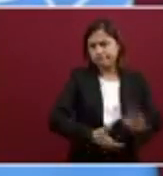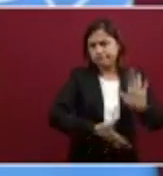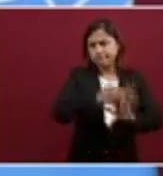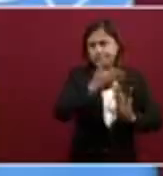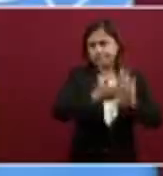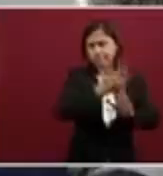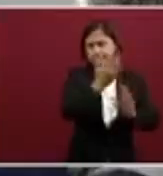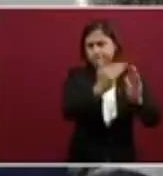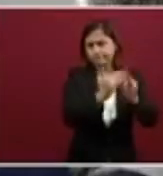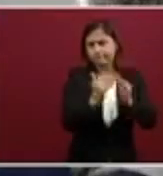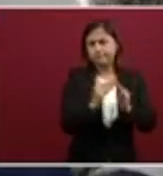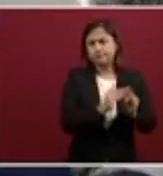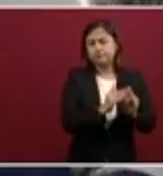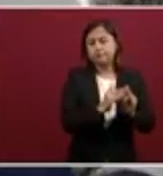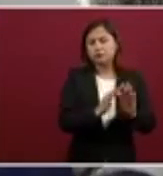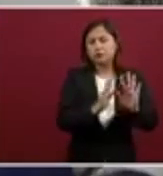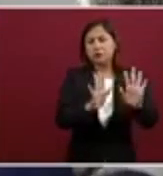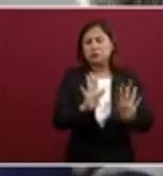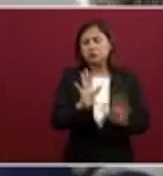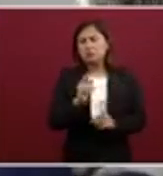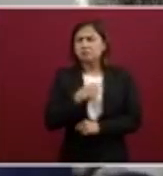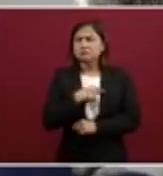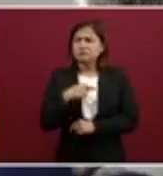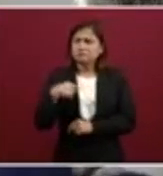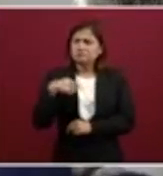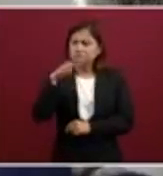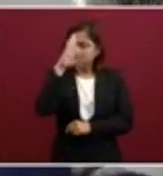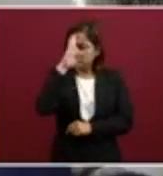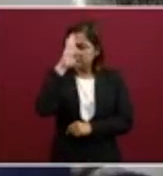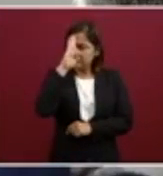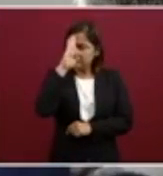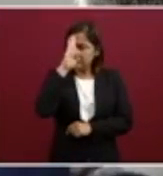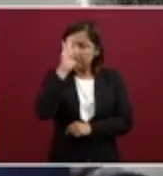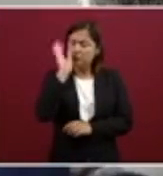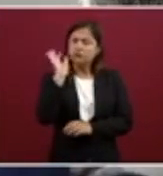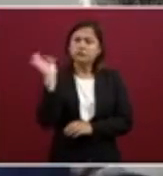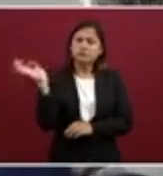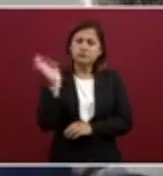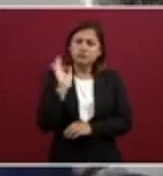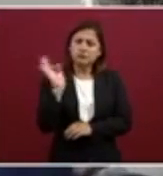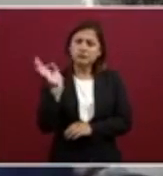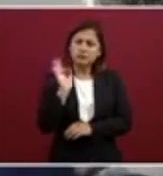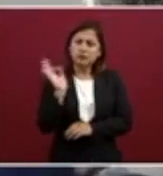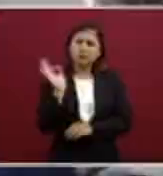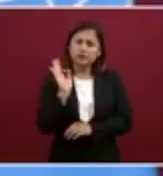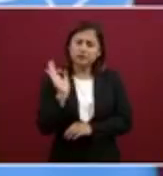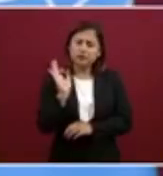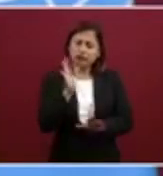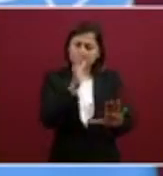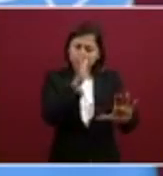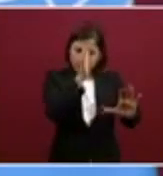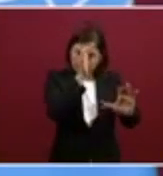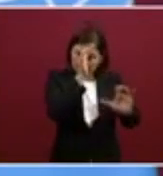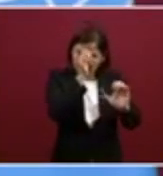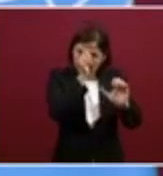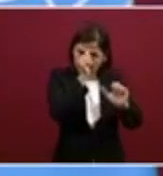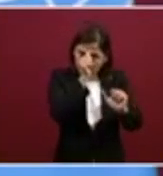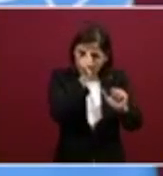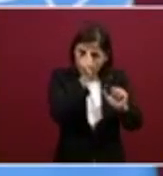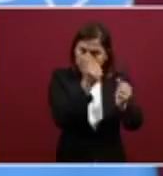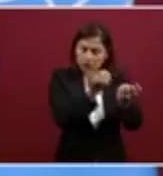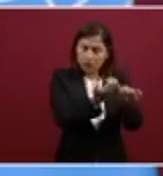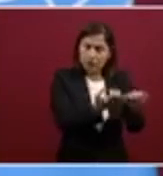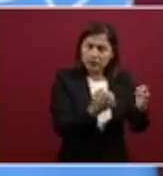estamos contemplando el que se pueda mantener los dos estadios, no echarlos abajo,